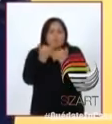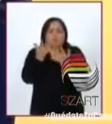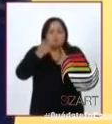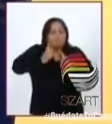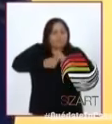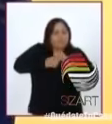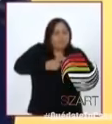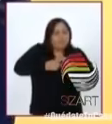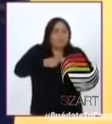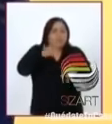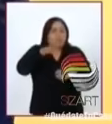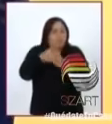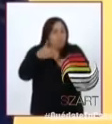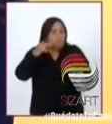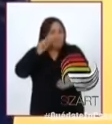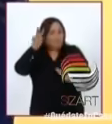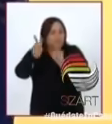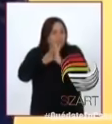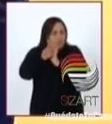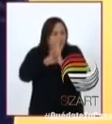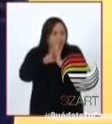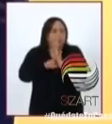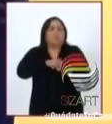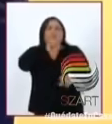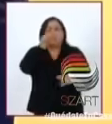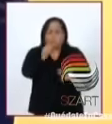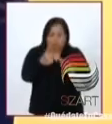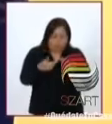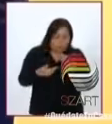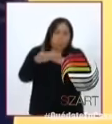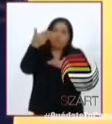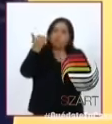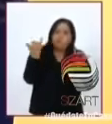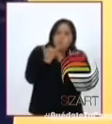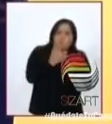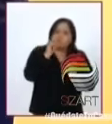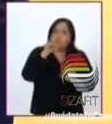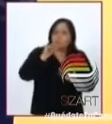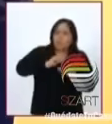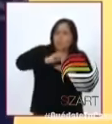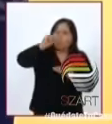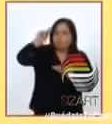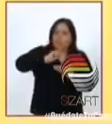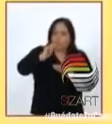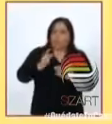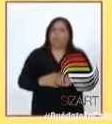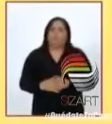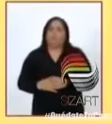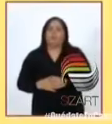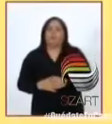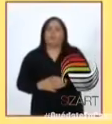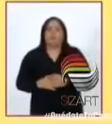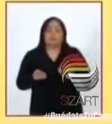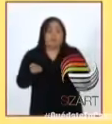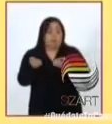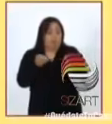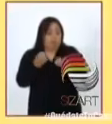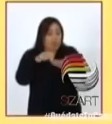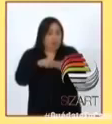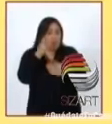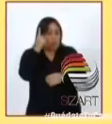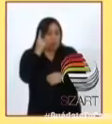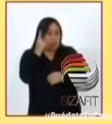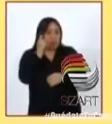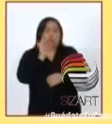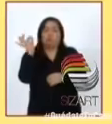operaciones que acaban de ver en el video anterior y comparar sus resultados con las soluciones expuestas. Ejercicio 1